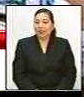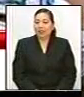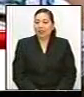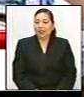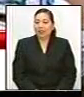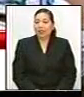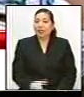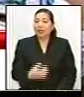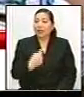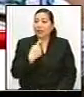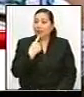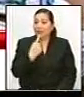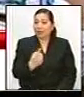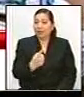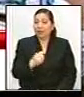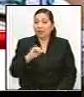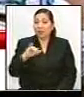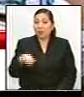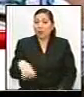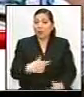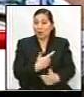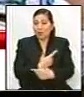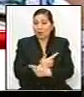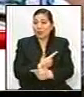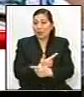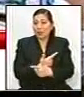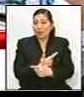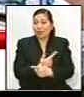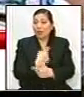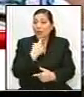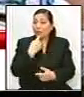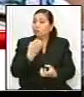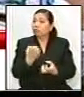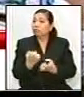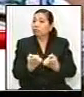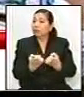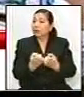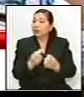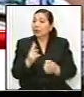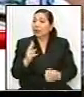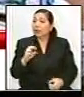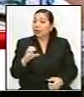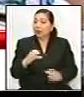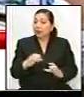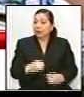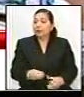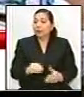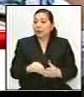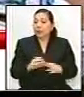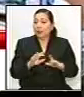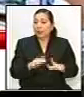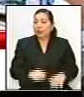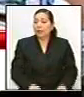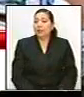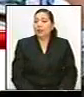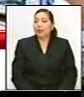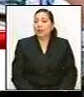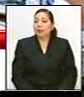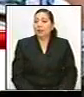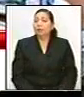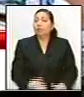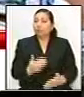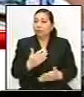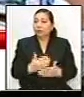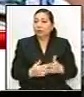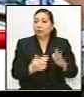Le quiero decir que mi distrito de San Juan del Lurigancho, según estadísticas de la RENIE e Informatín, tenemos